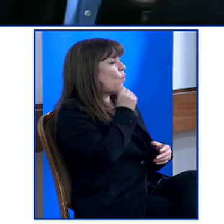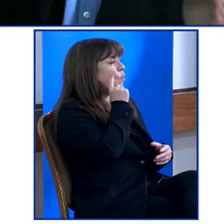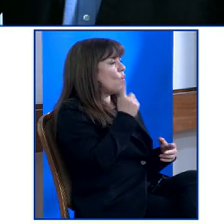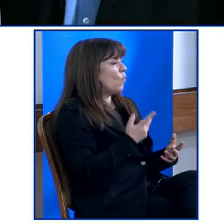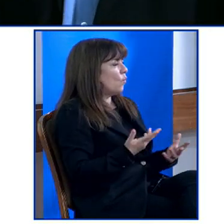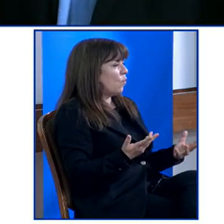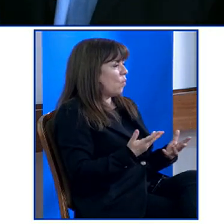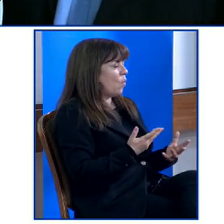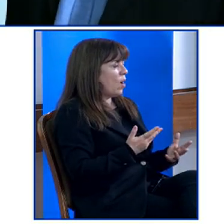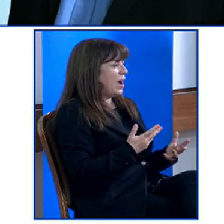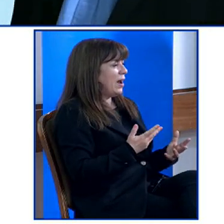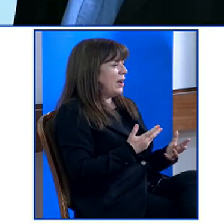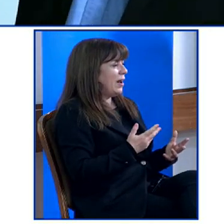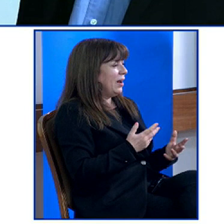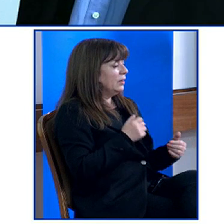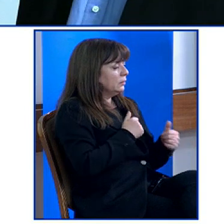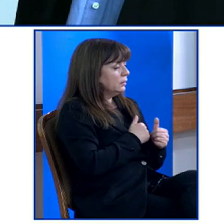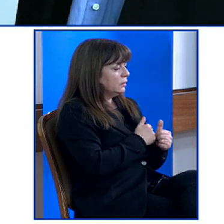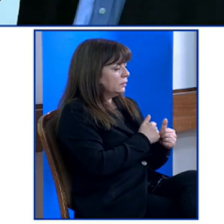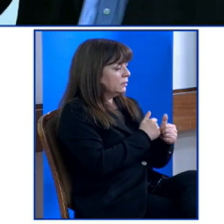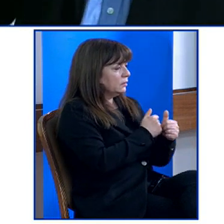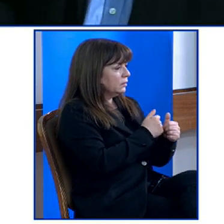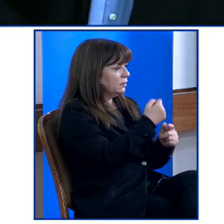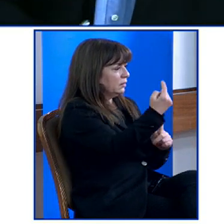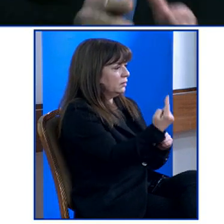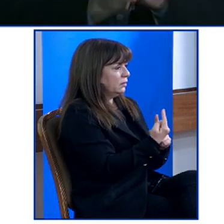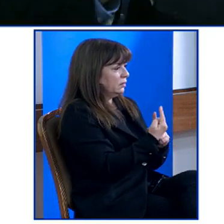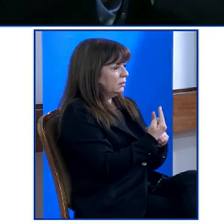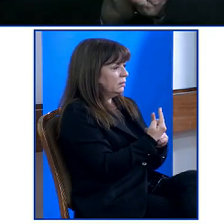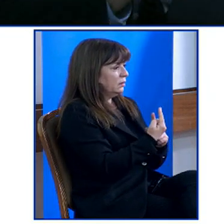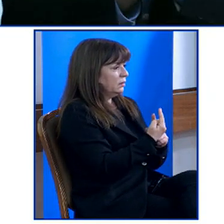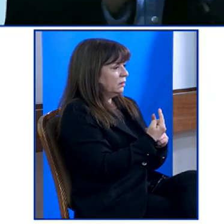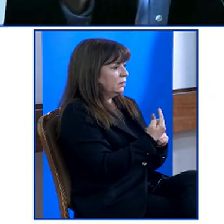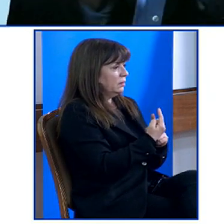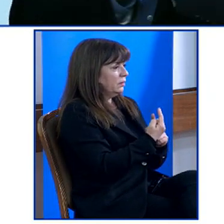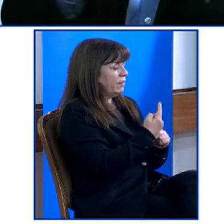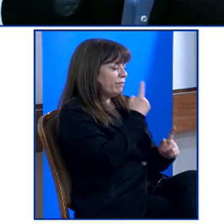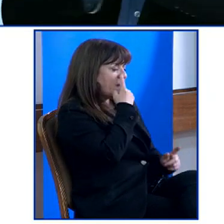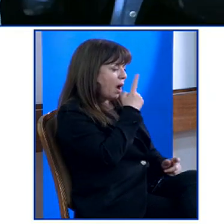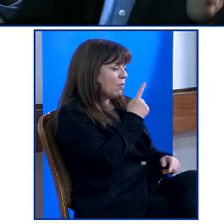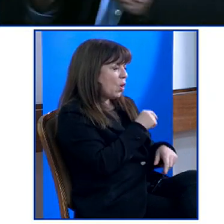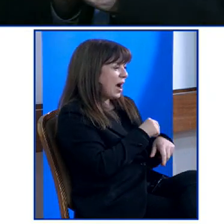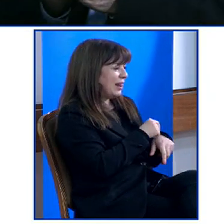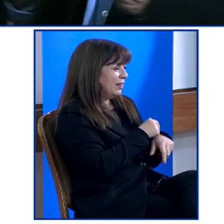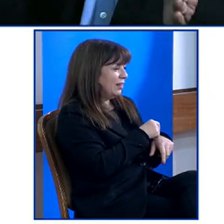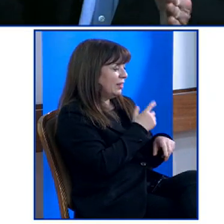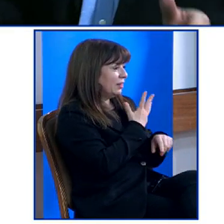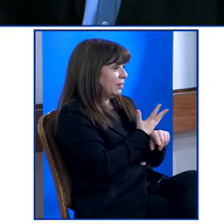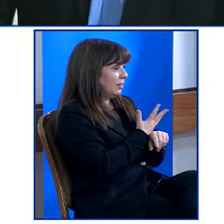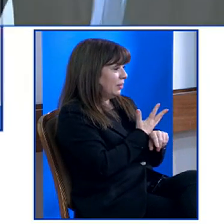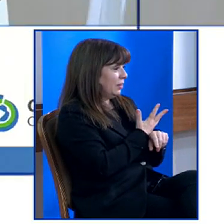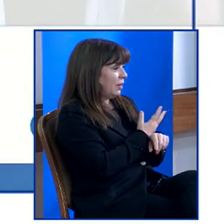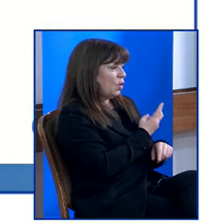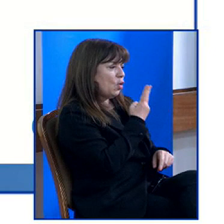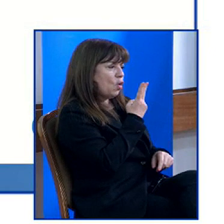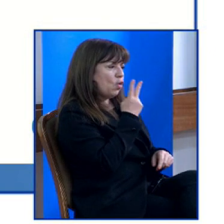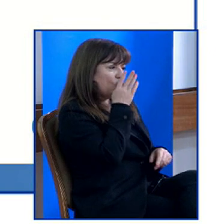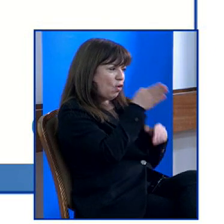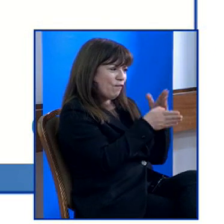Podemos seguir al paciente, entonces sabemos el tiempo que existe entre dos